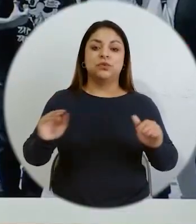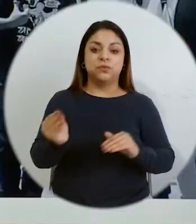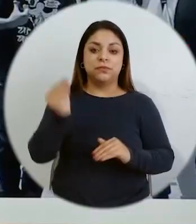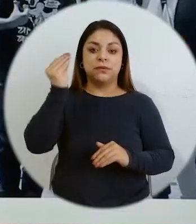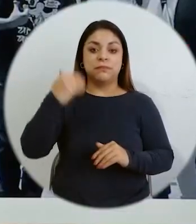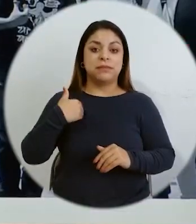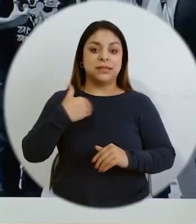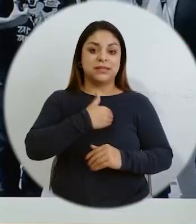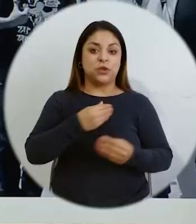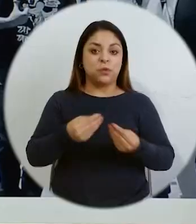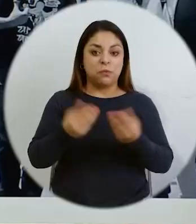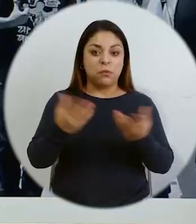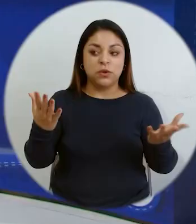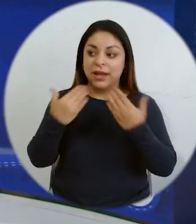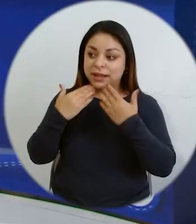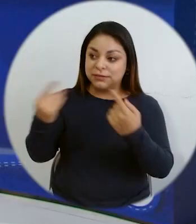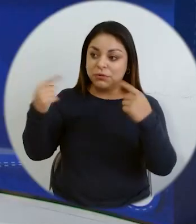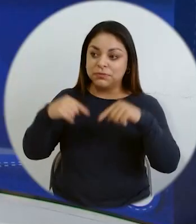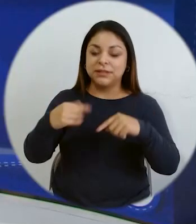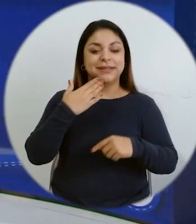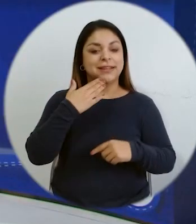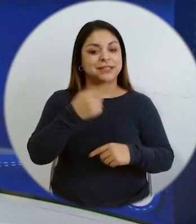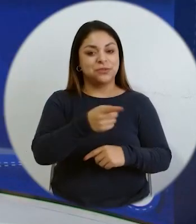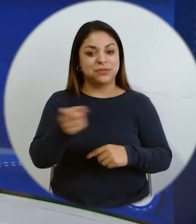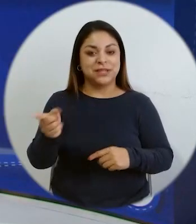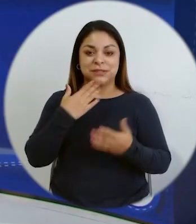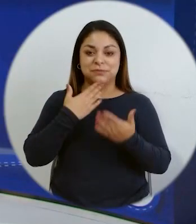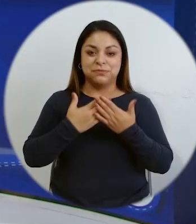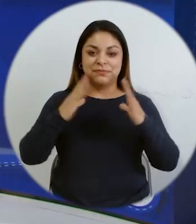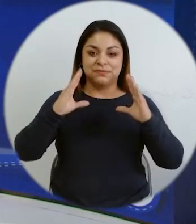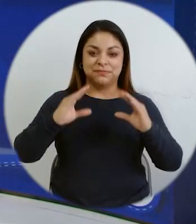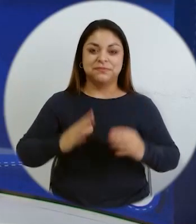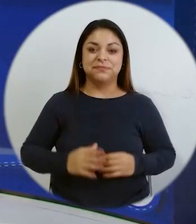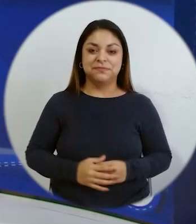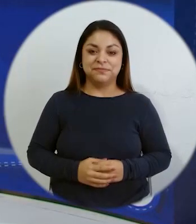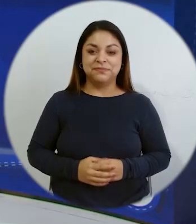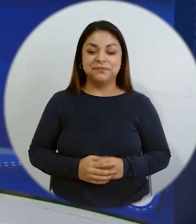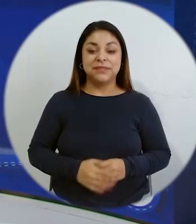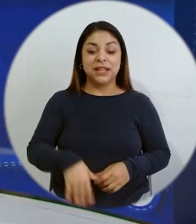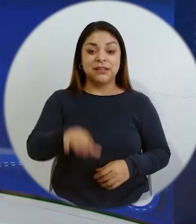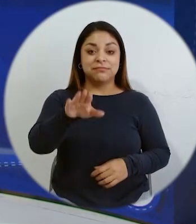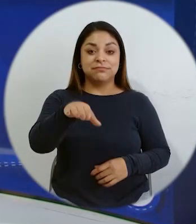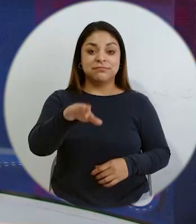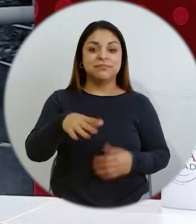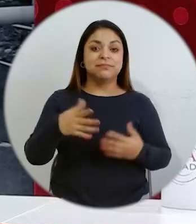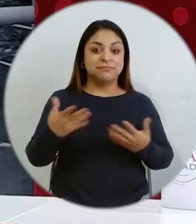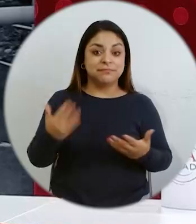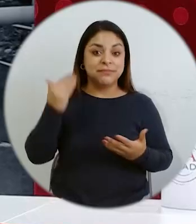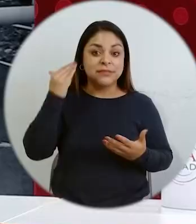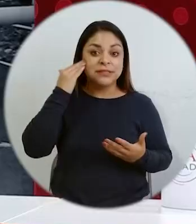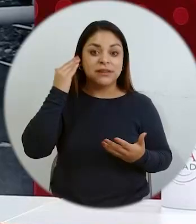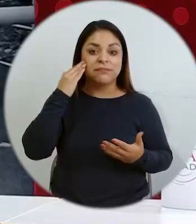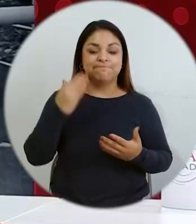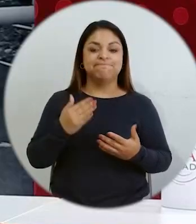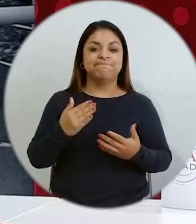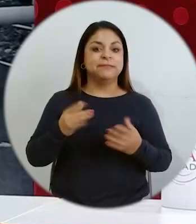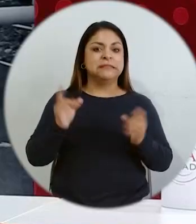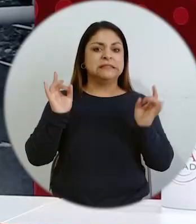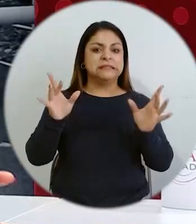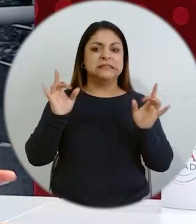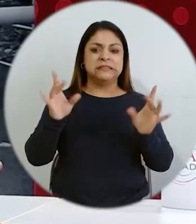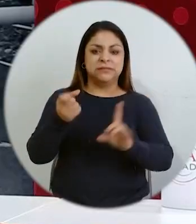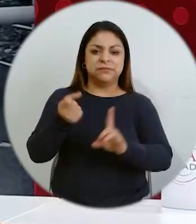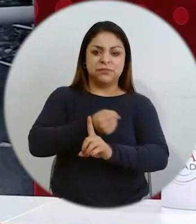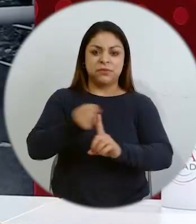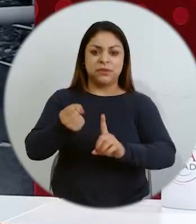estar con nosotros. Gracias a ustedes. Buenas tardes. Como mencionábamos, bueno, la crisis de violencia que experimenta el país afecta a múltiples sectores,